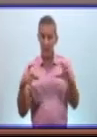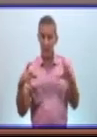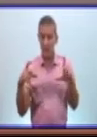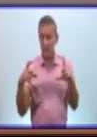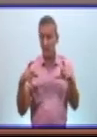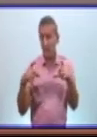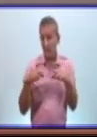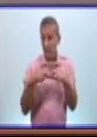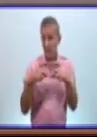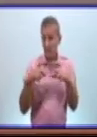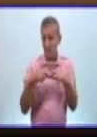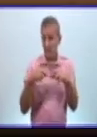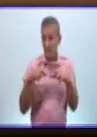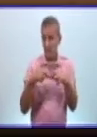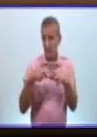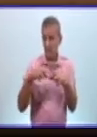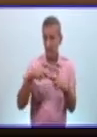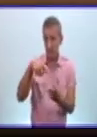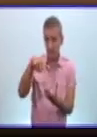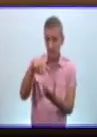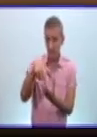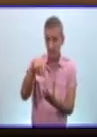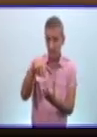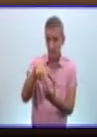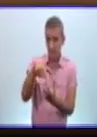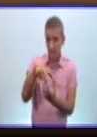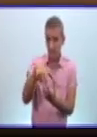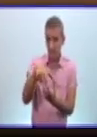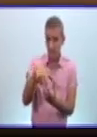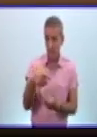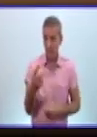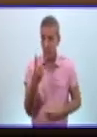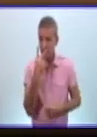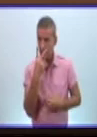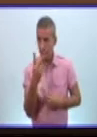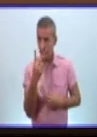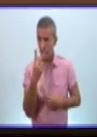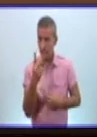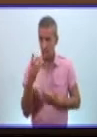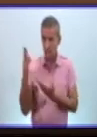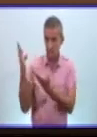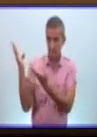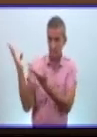de un papel de filtro. Observen